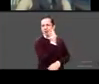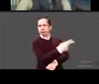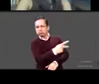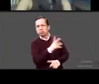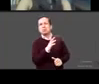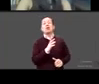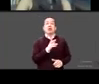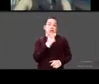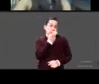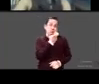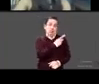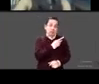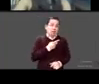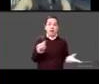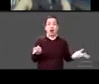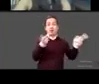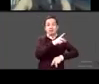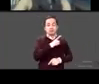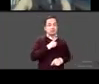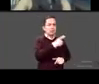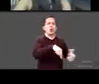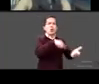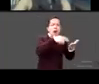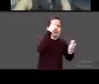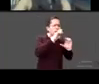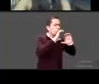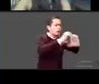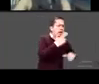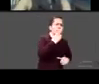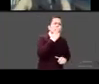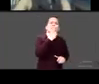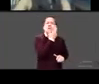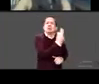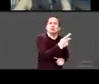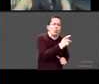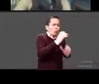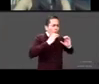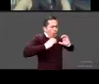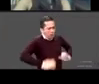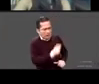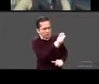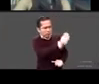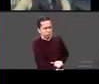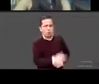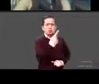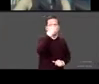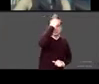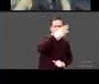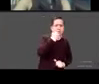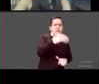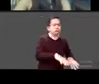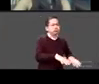más protectores de la integridad física y emocional de la niñez, que son en las familias y